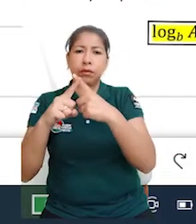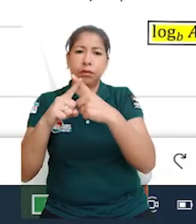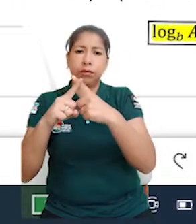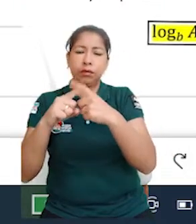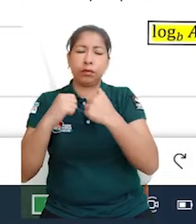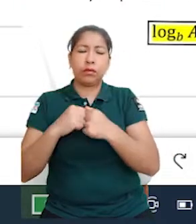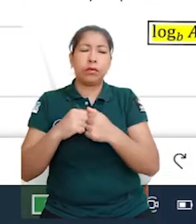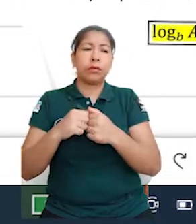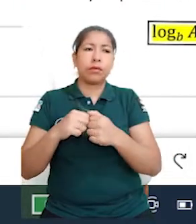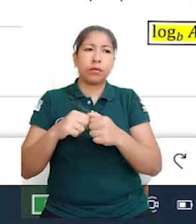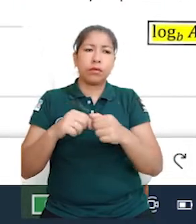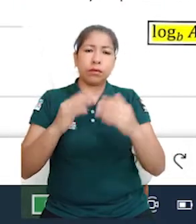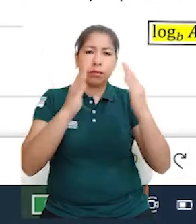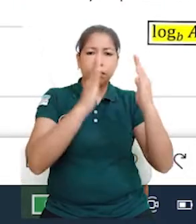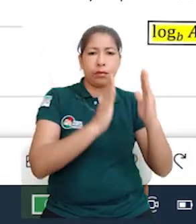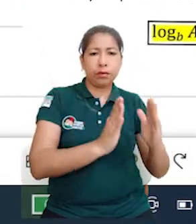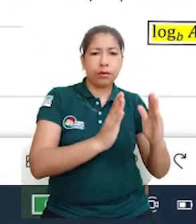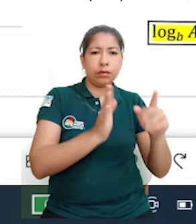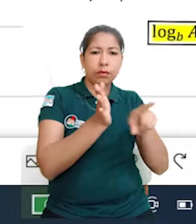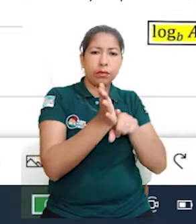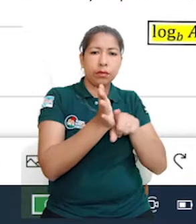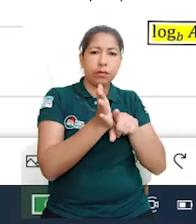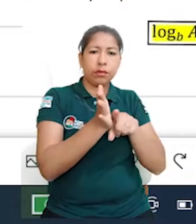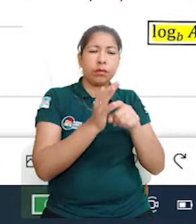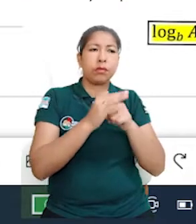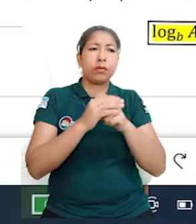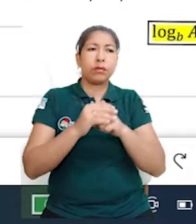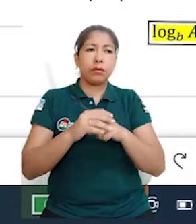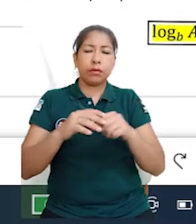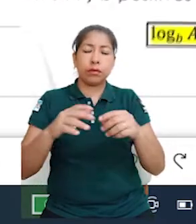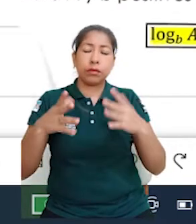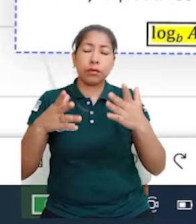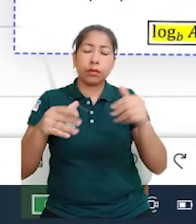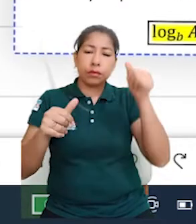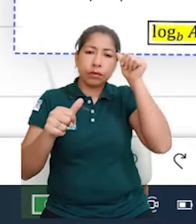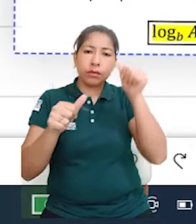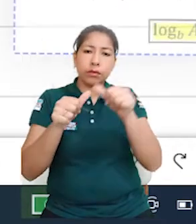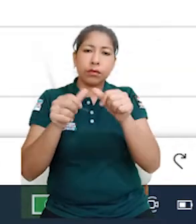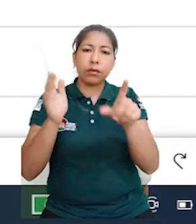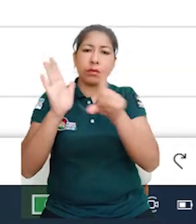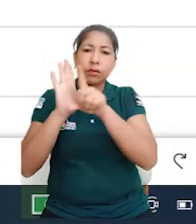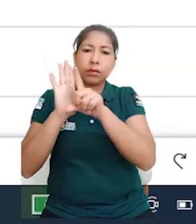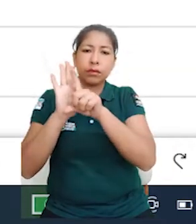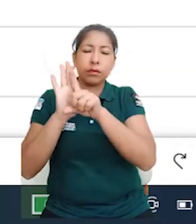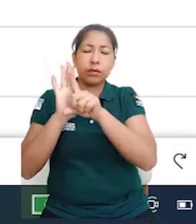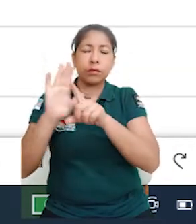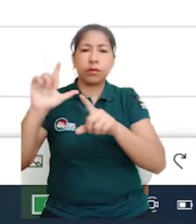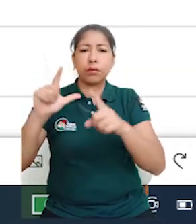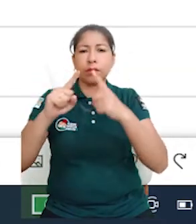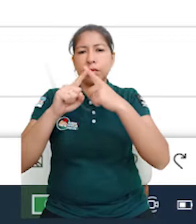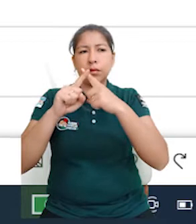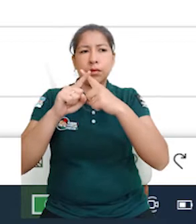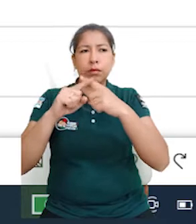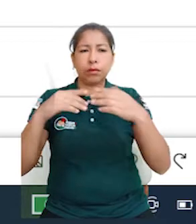un producto, ya que se suman, y logaritmo de un cociente porque los logaritmos se están restando. Bien, vamos a ello.